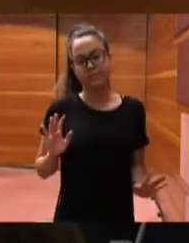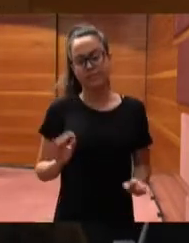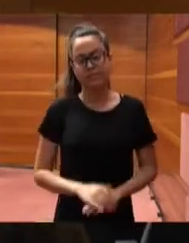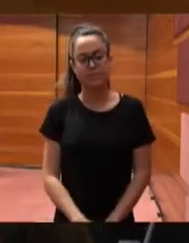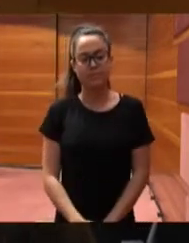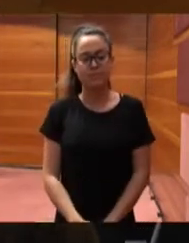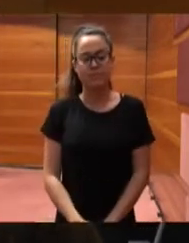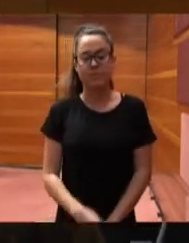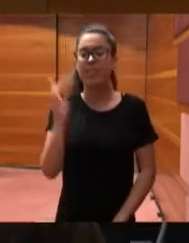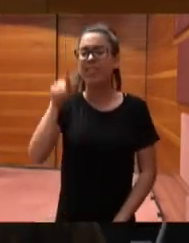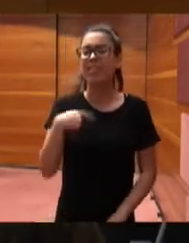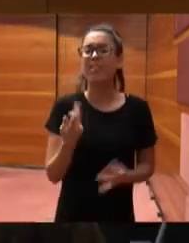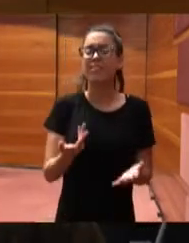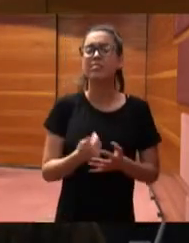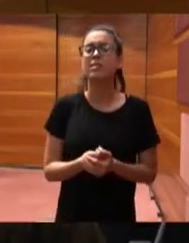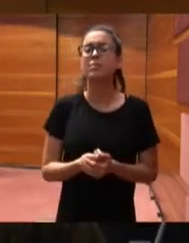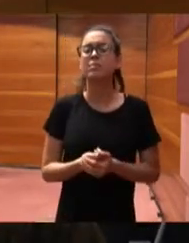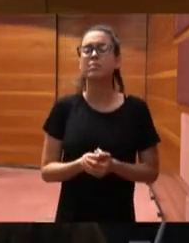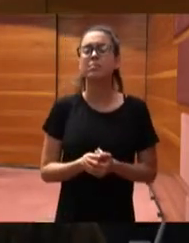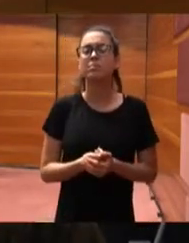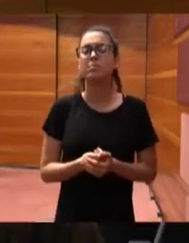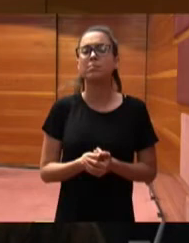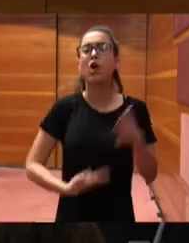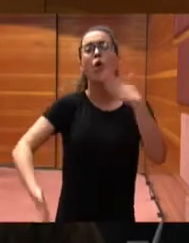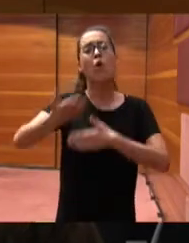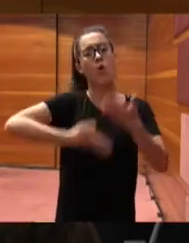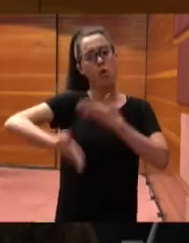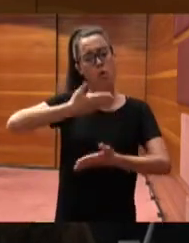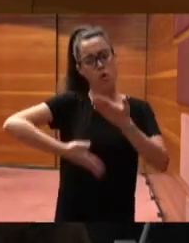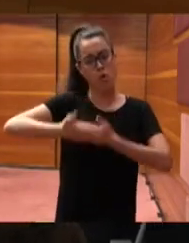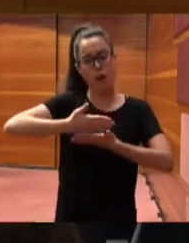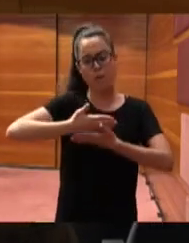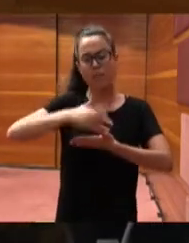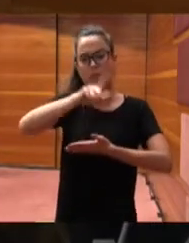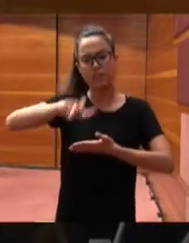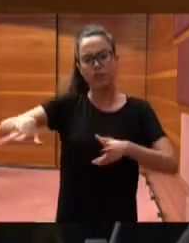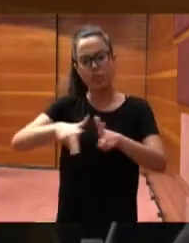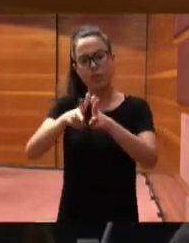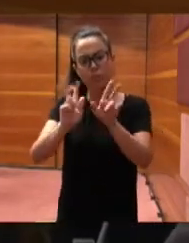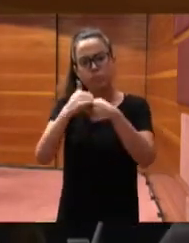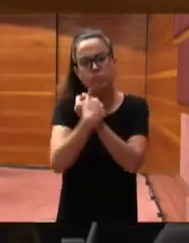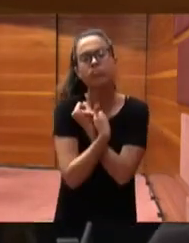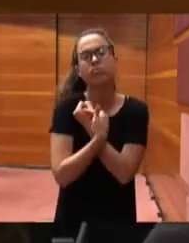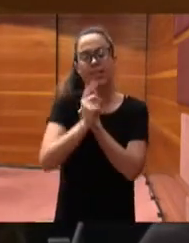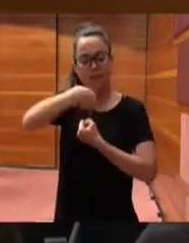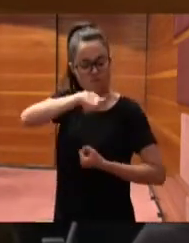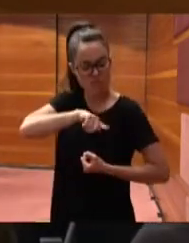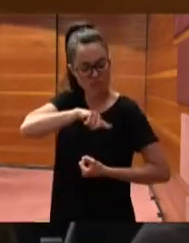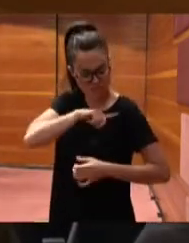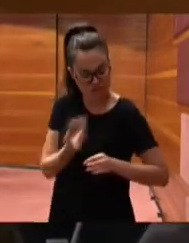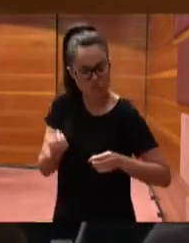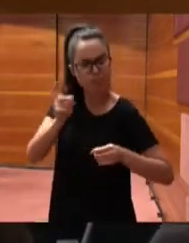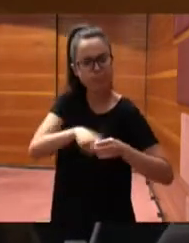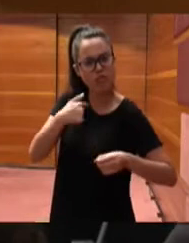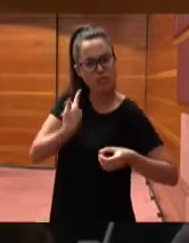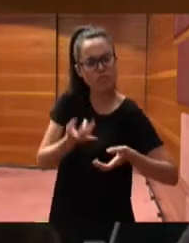y conseguir una red más tupida de colaboración ciudadana, de ciudadanos que se sienten parte de la solución. Y